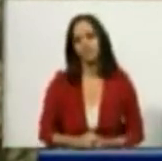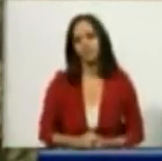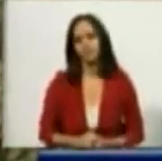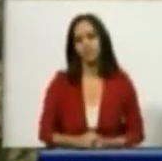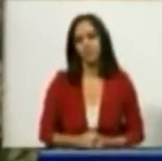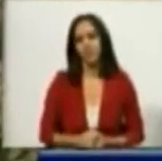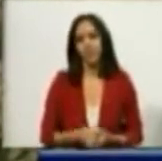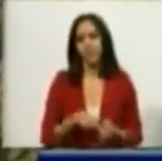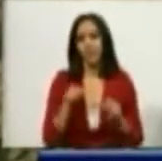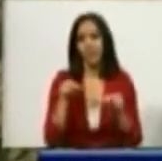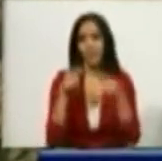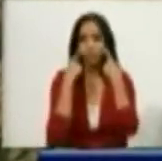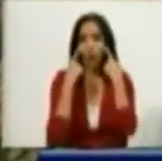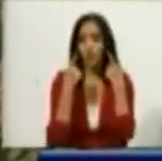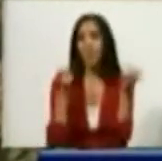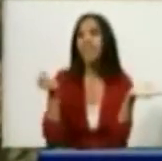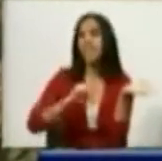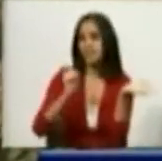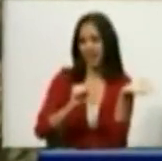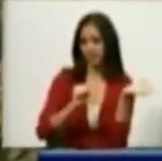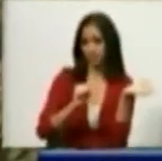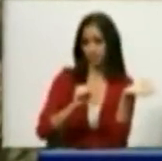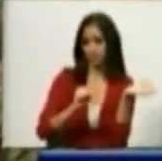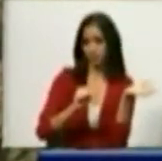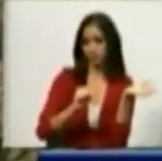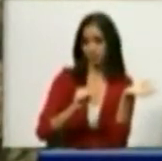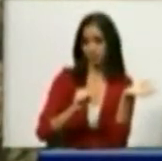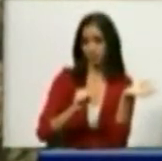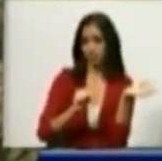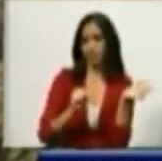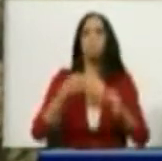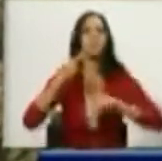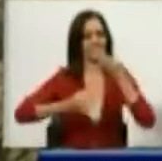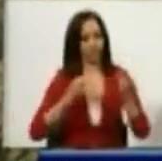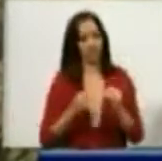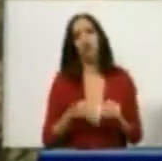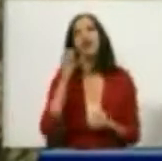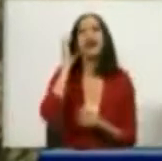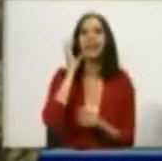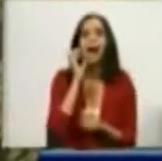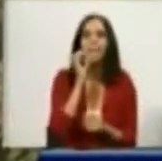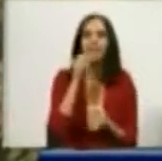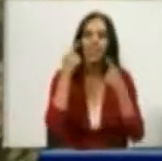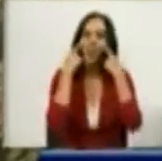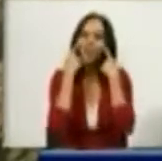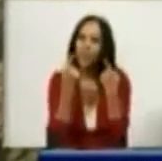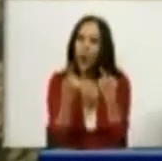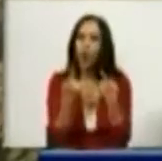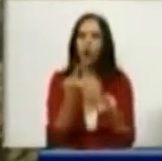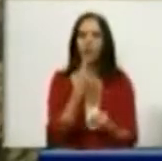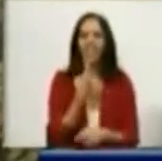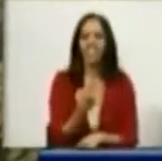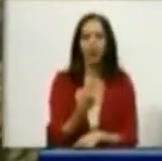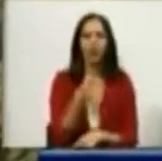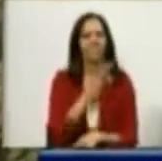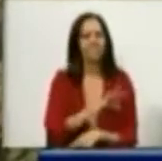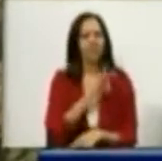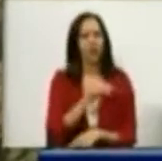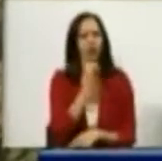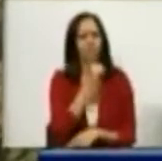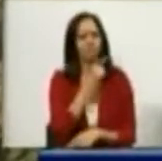eso lo ven ellos aquí en el mazo me explico capriles vio lo que dijo este señor cómo se llama